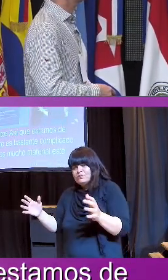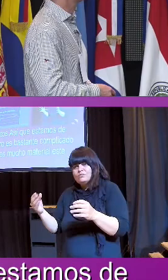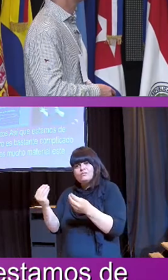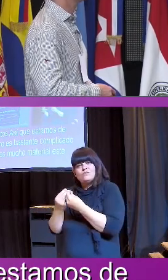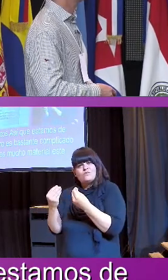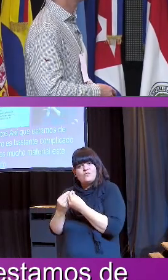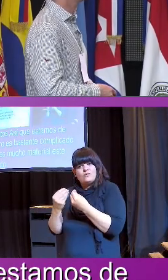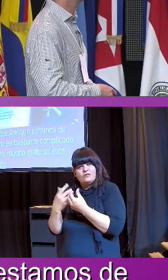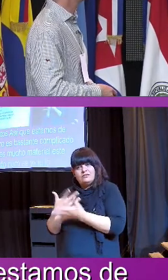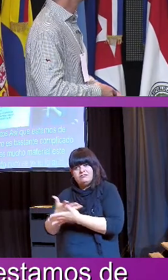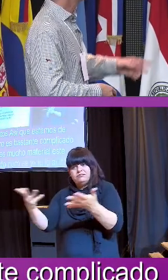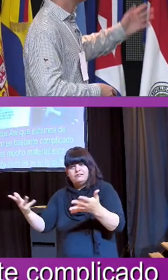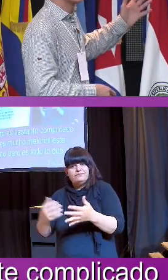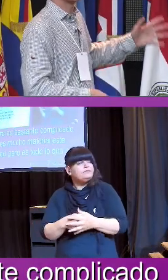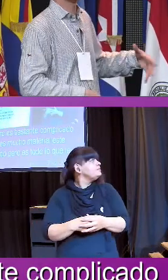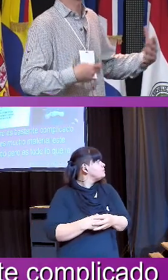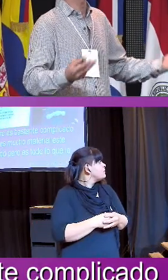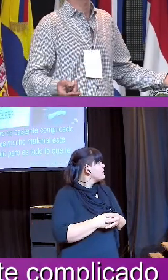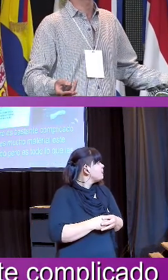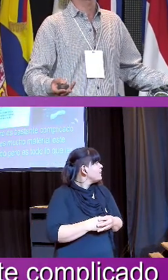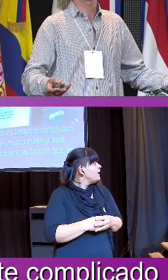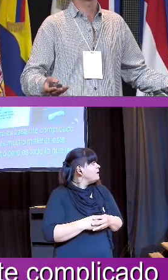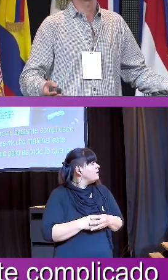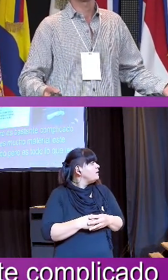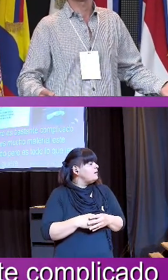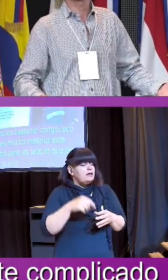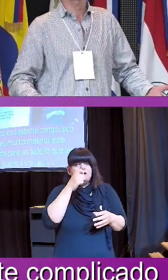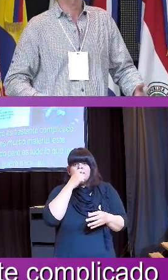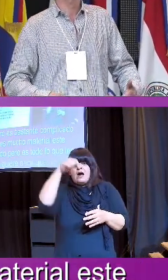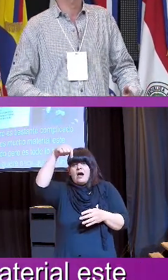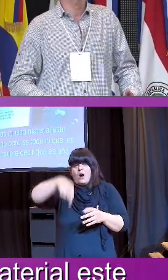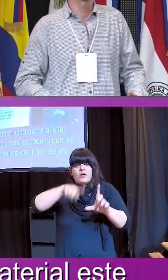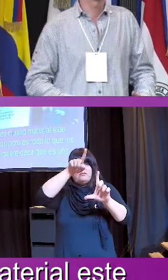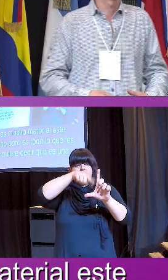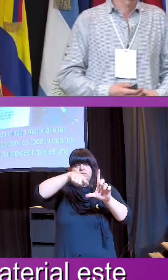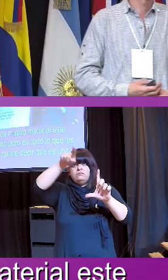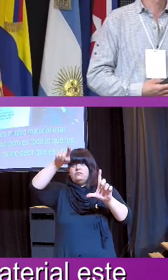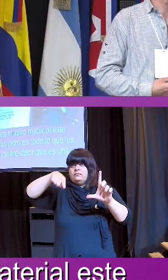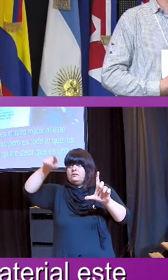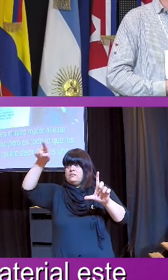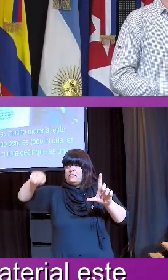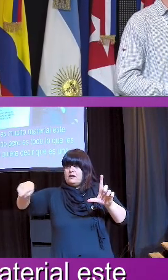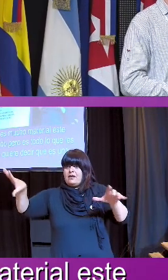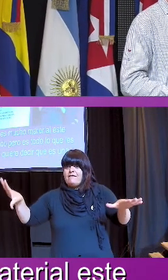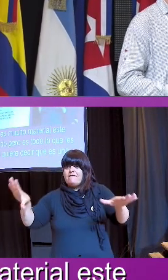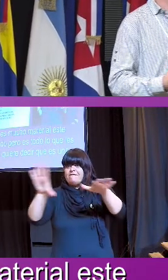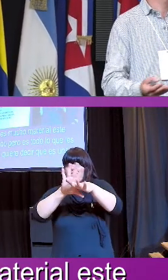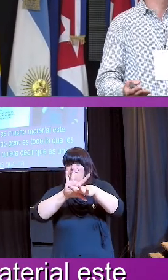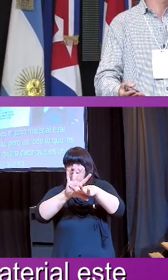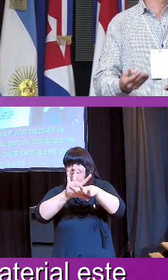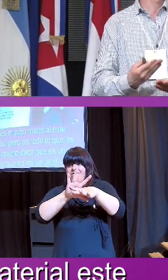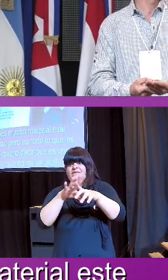pasó rápido, pero es todo lo que les conté. Se busca que sea específico, quiere decir que es una escala que no tenga positivos falsos, que no tenga